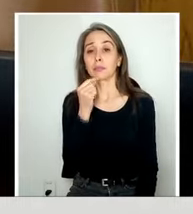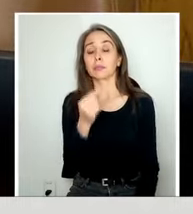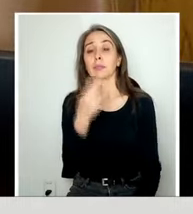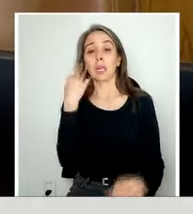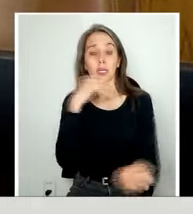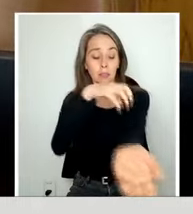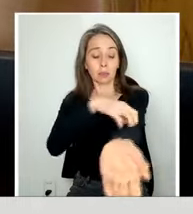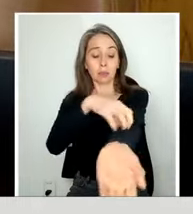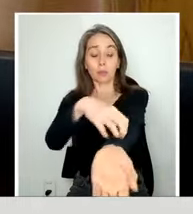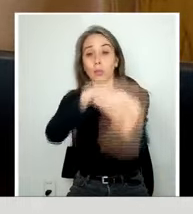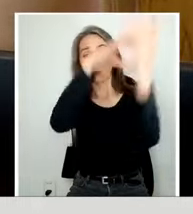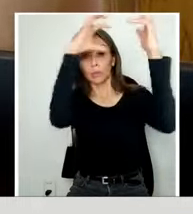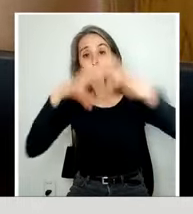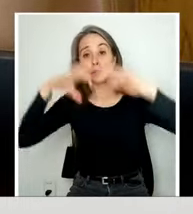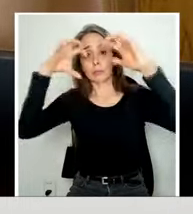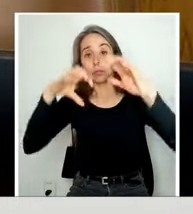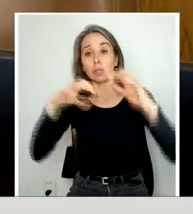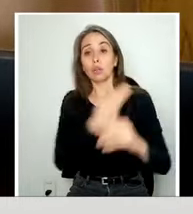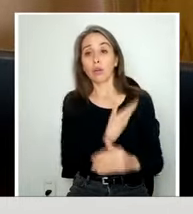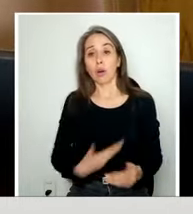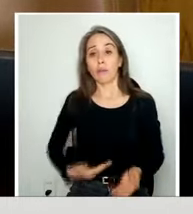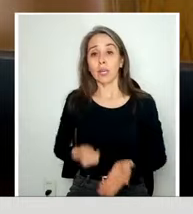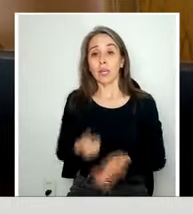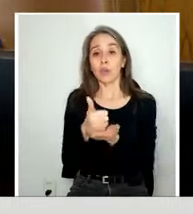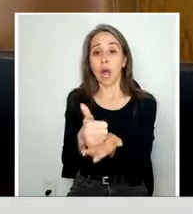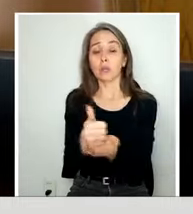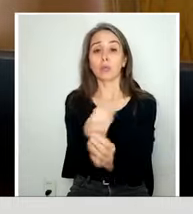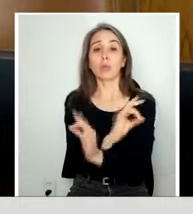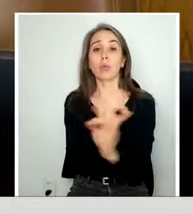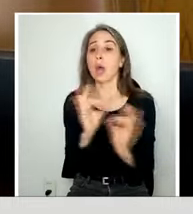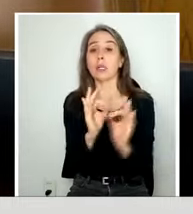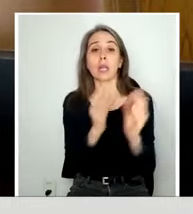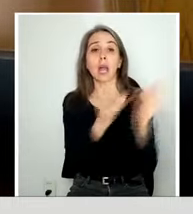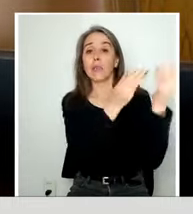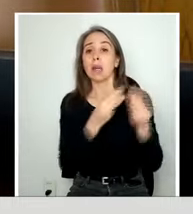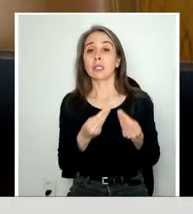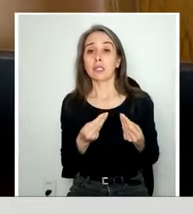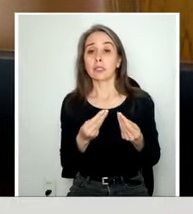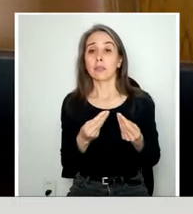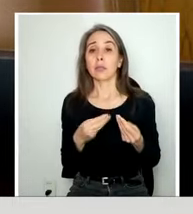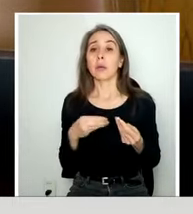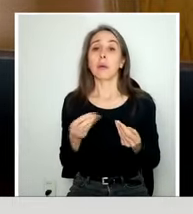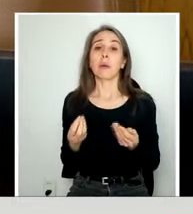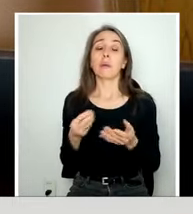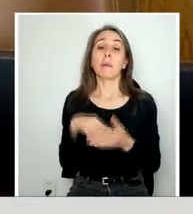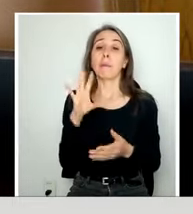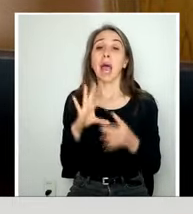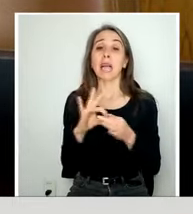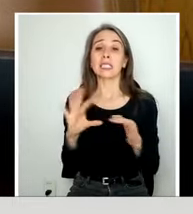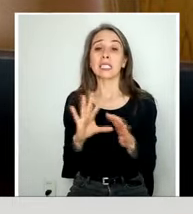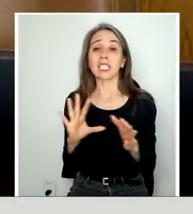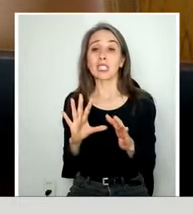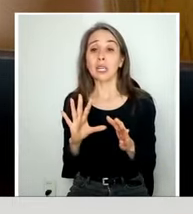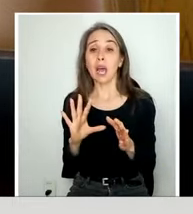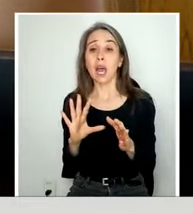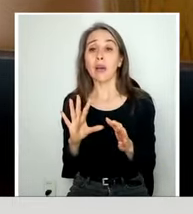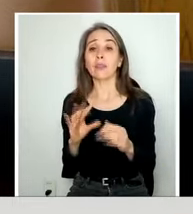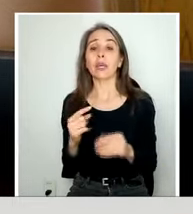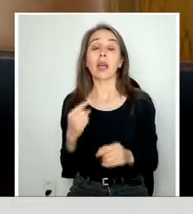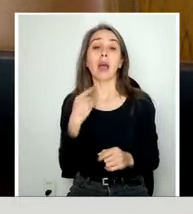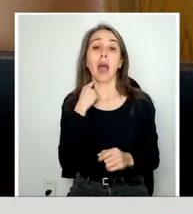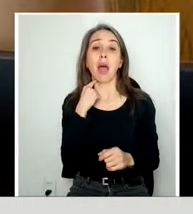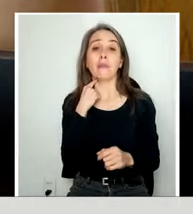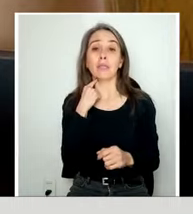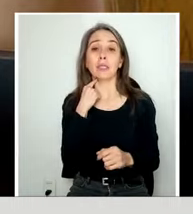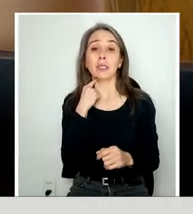la ayuda del gobierno no está llegando pero lo más grave aún es que hay afectados como los